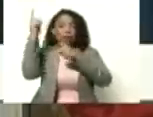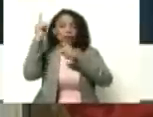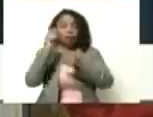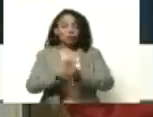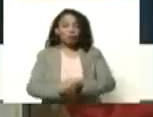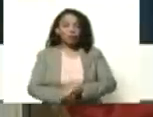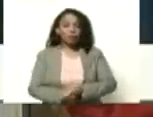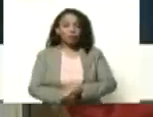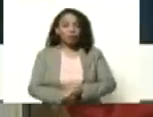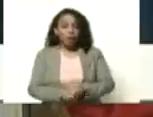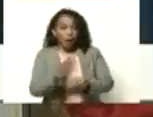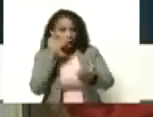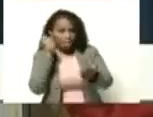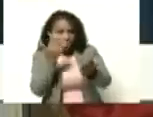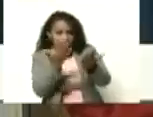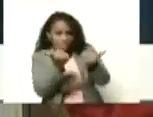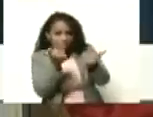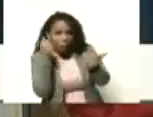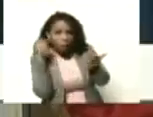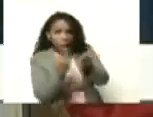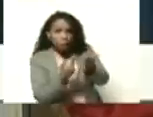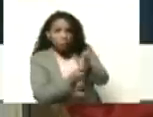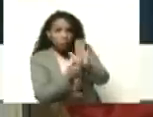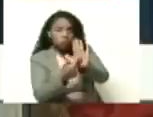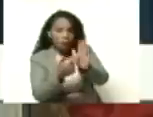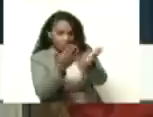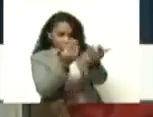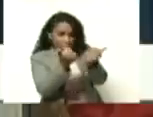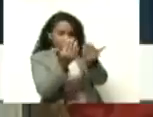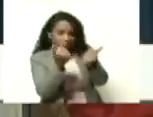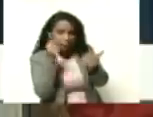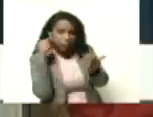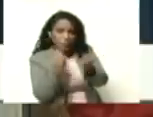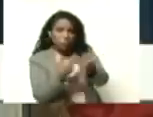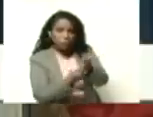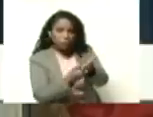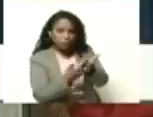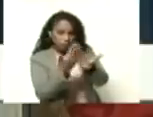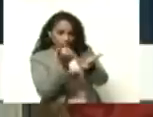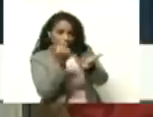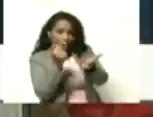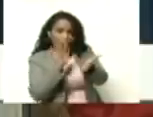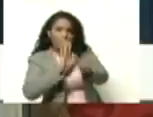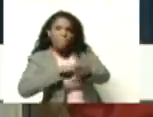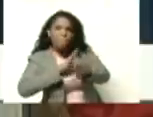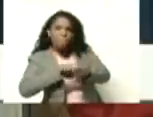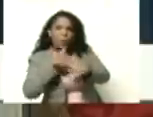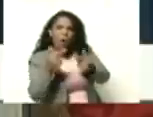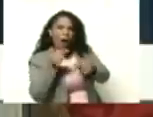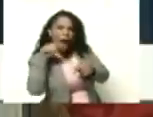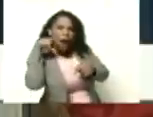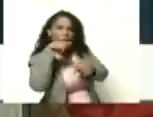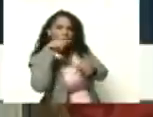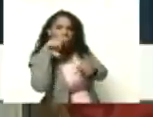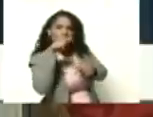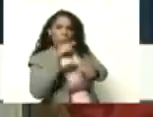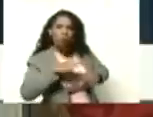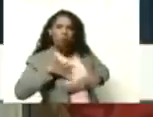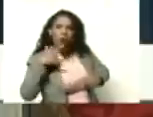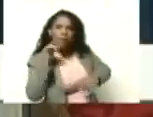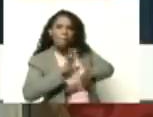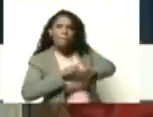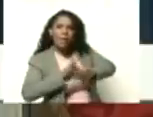yo digo dame las pruebas de eso dame las pruebas dame los elementos porque eso hubiese ocurrido